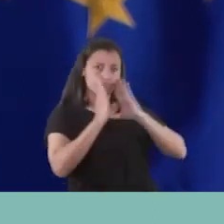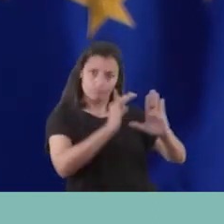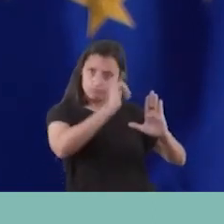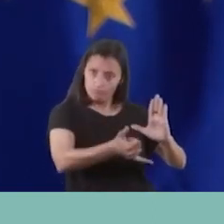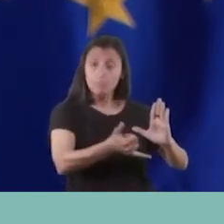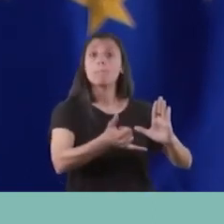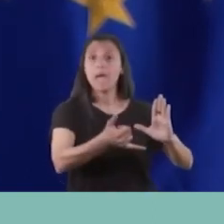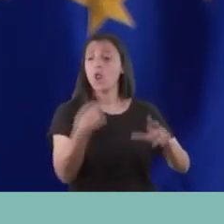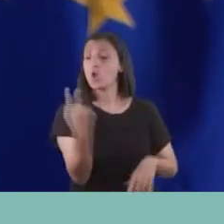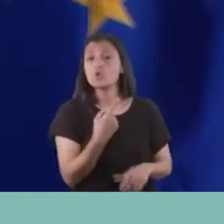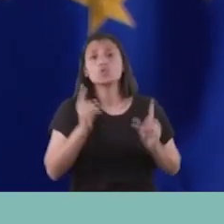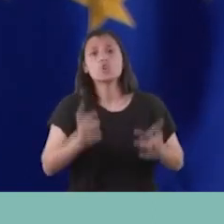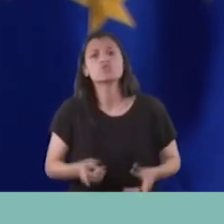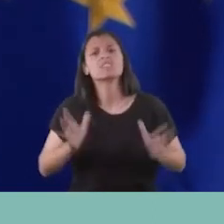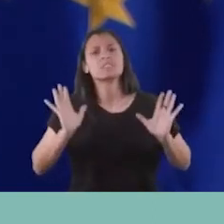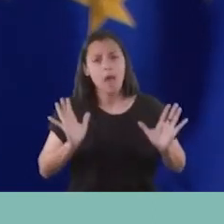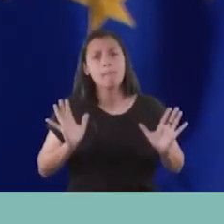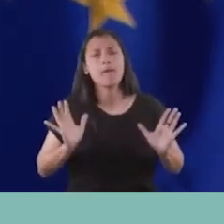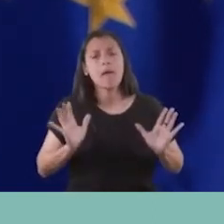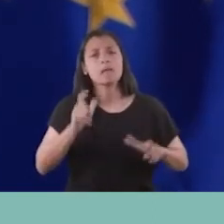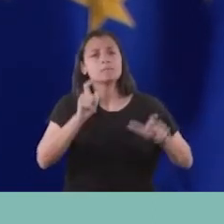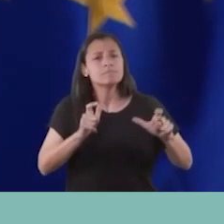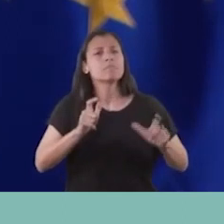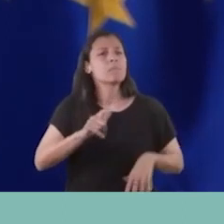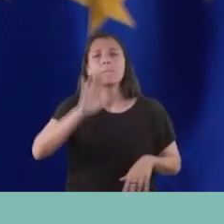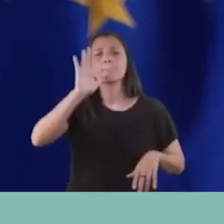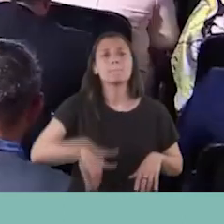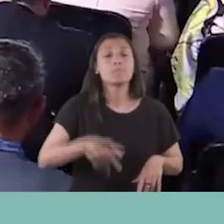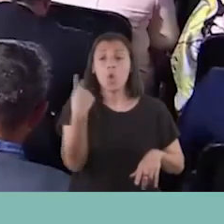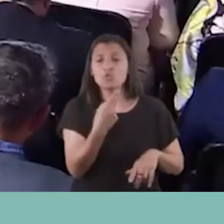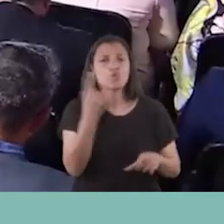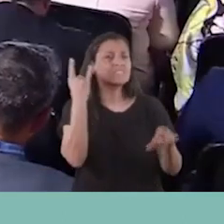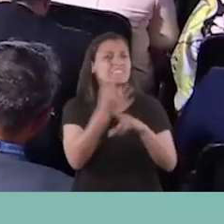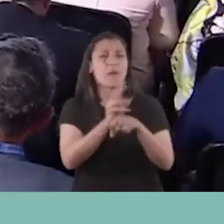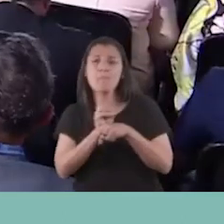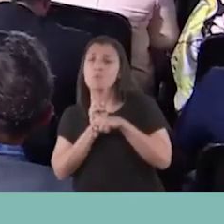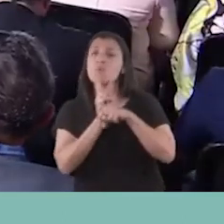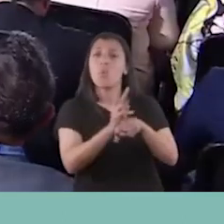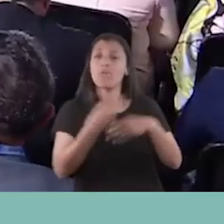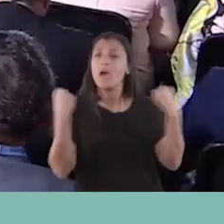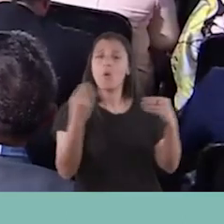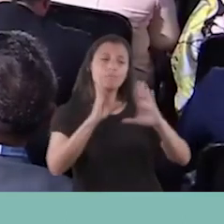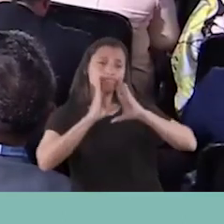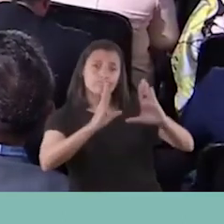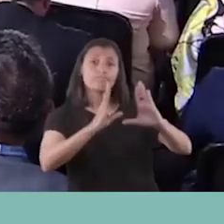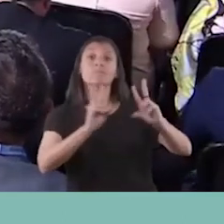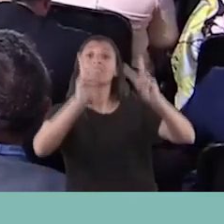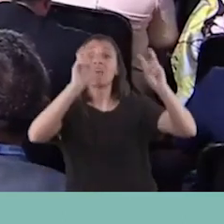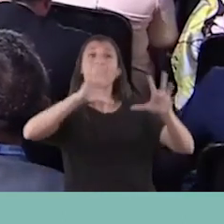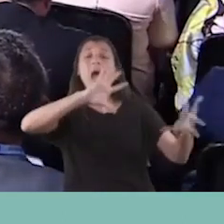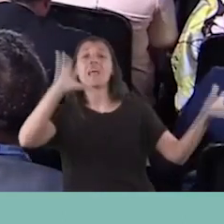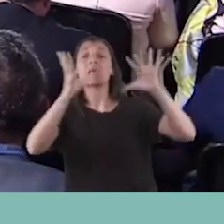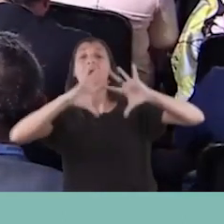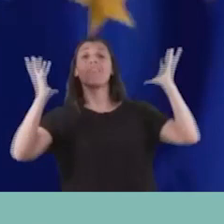Irónicamente, somos los que menos hicimos por dañar el contexto climático global.